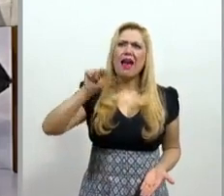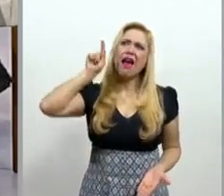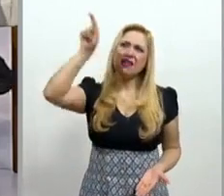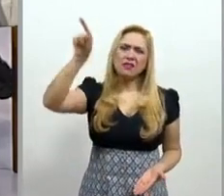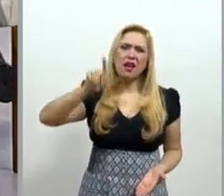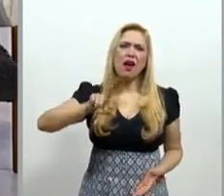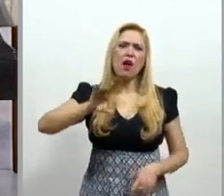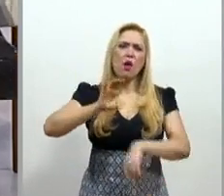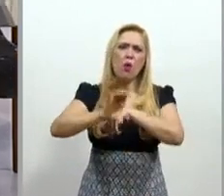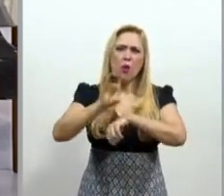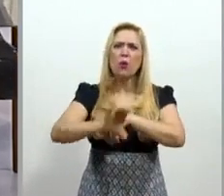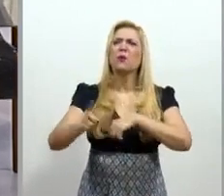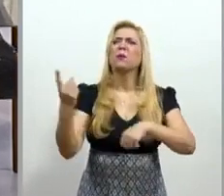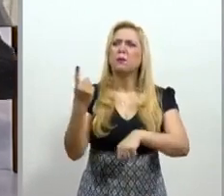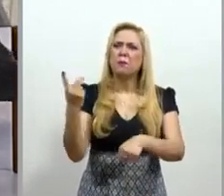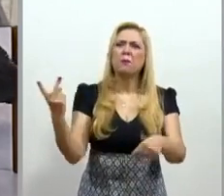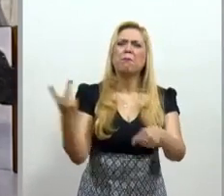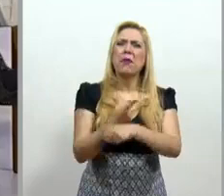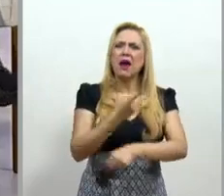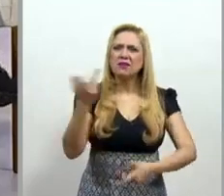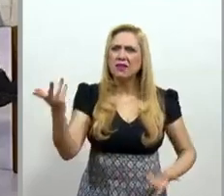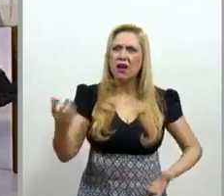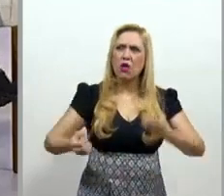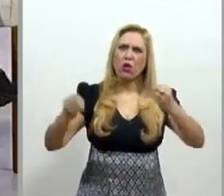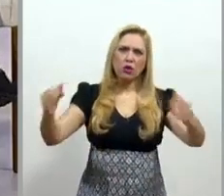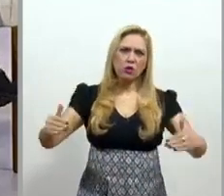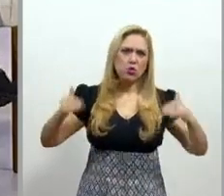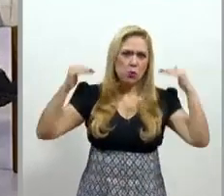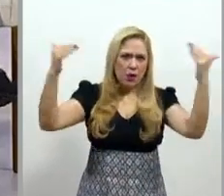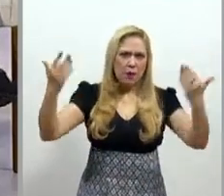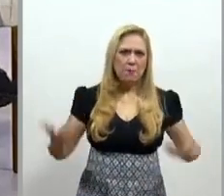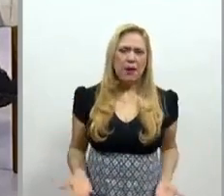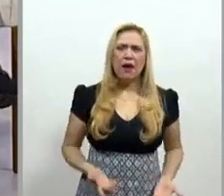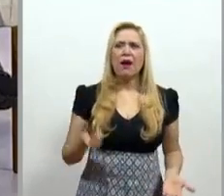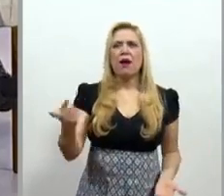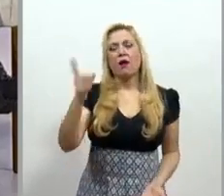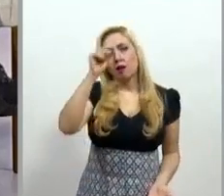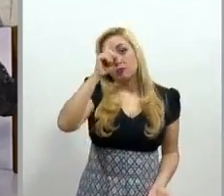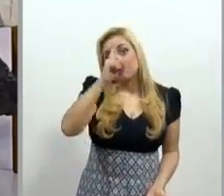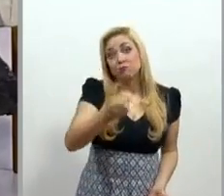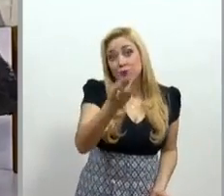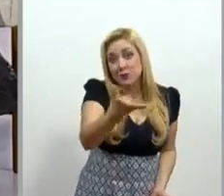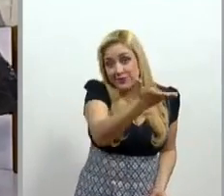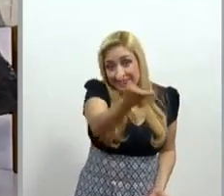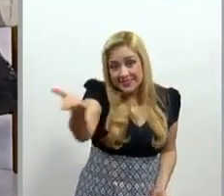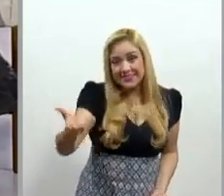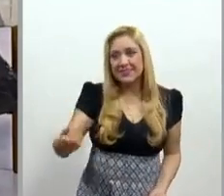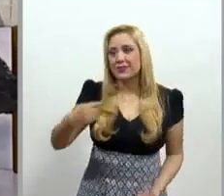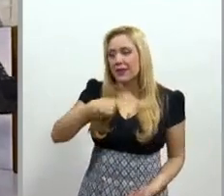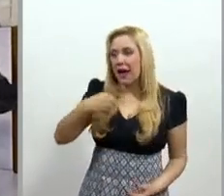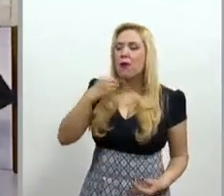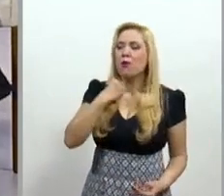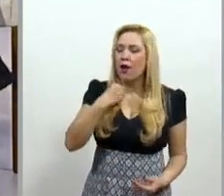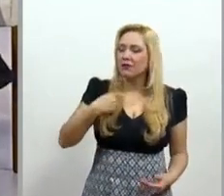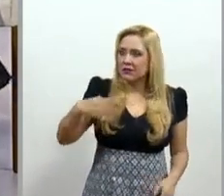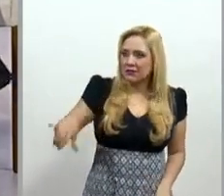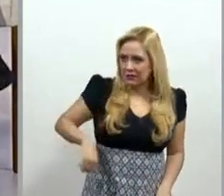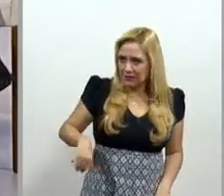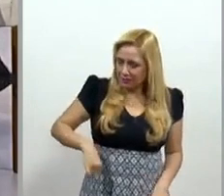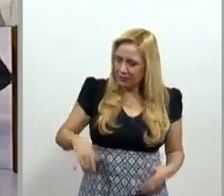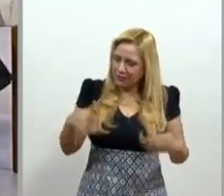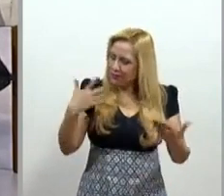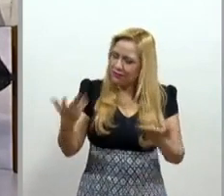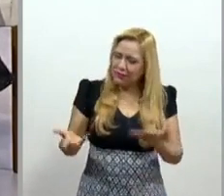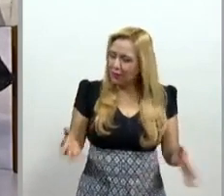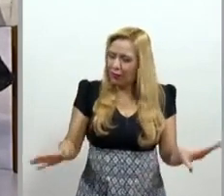ha enfrentado la Corte Constitucional colombiana? Si tienes algún caso que te gustaría recomendarle a la audiencia y a nosotros también que estamos interesados en este tema desde un punto